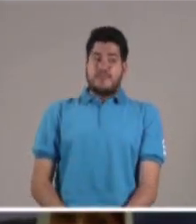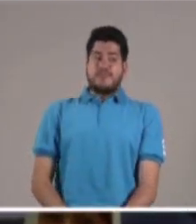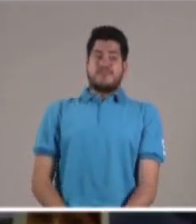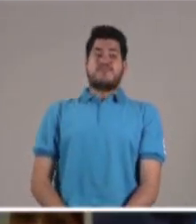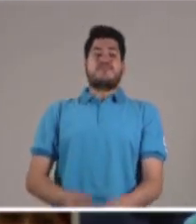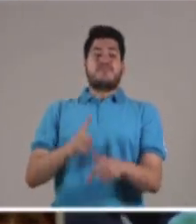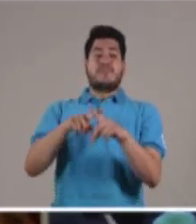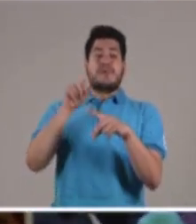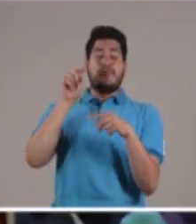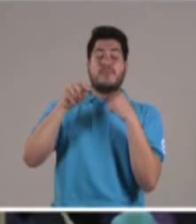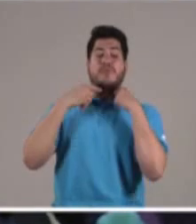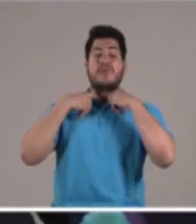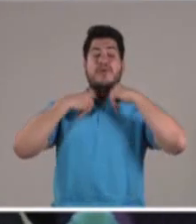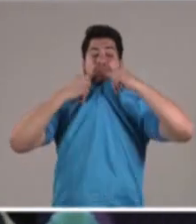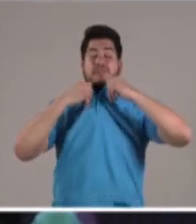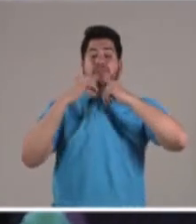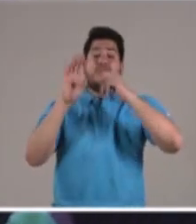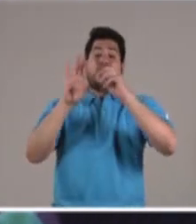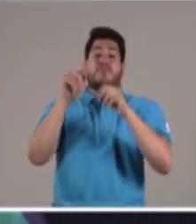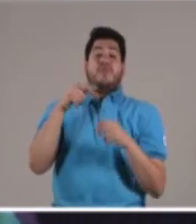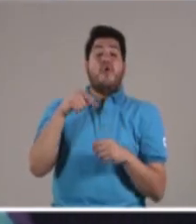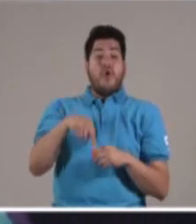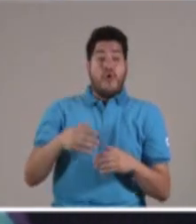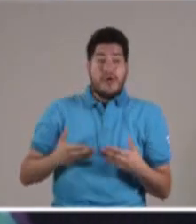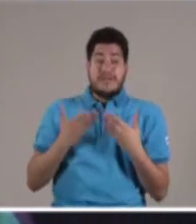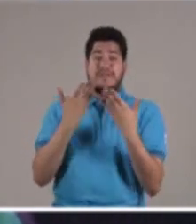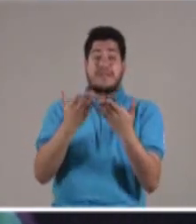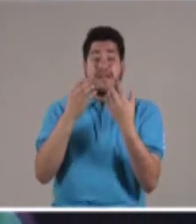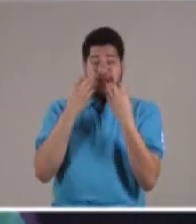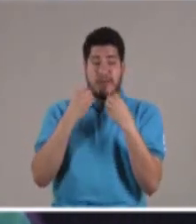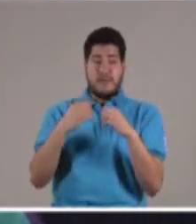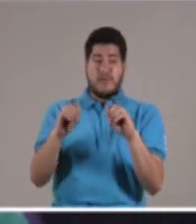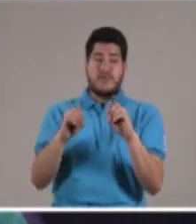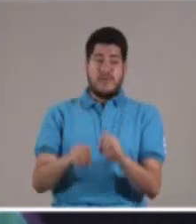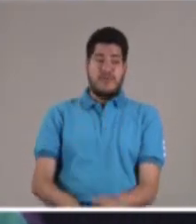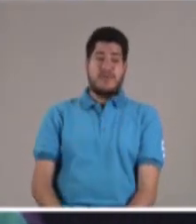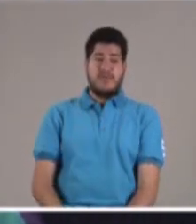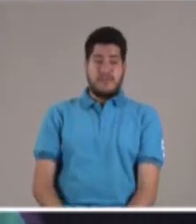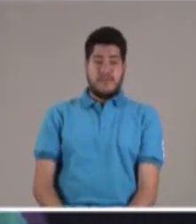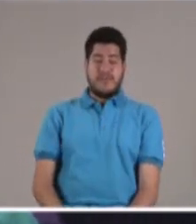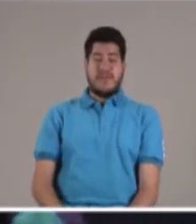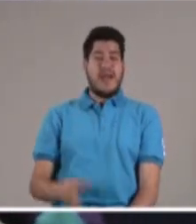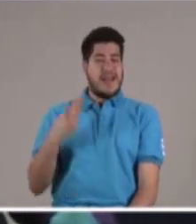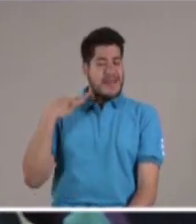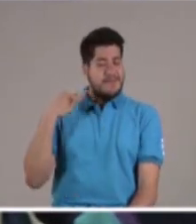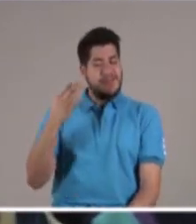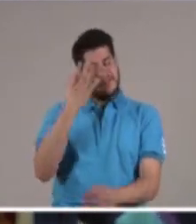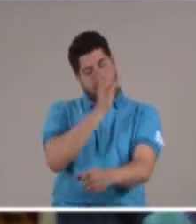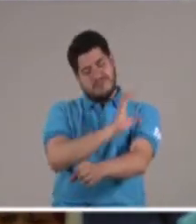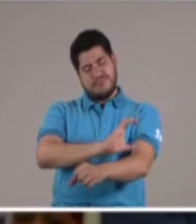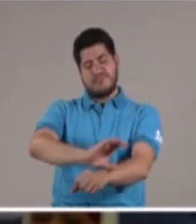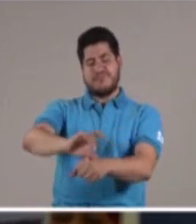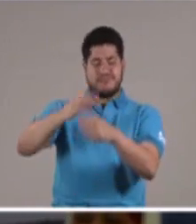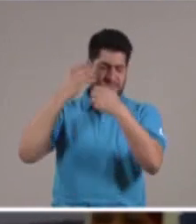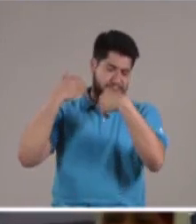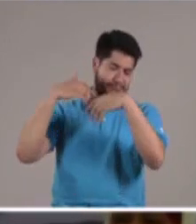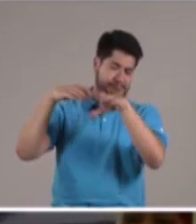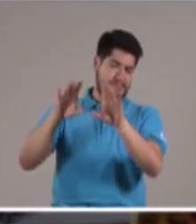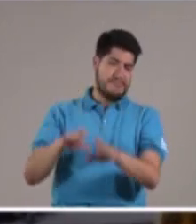y por eso se le está abriendo en este momento la invitación queda abierta